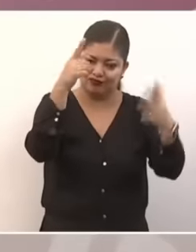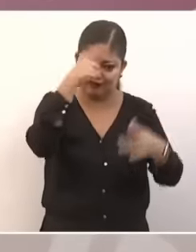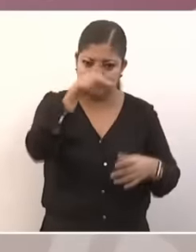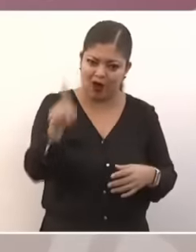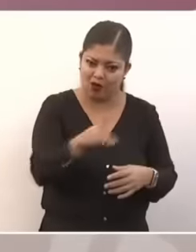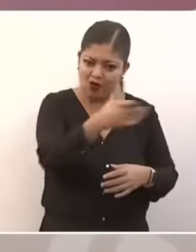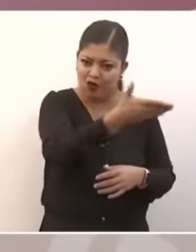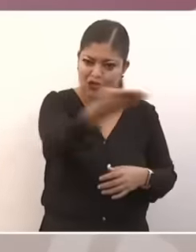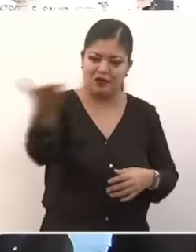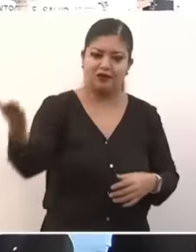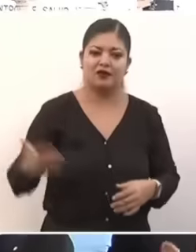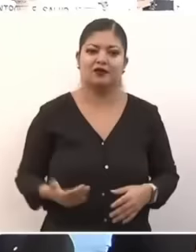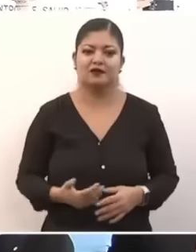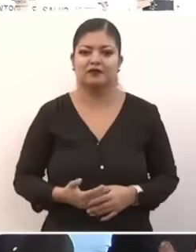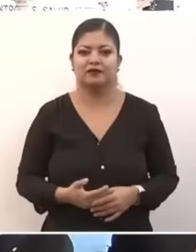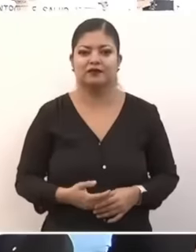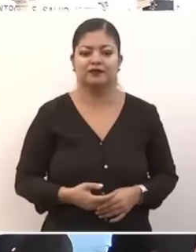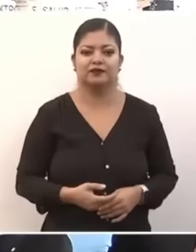pueblos.